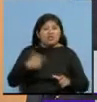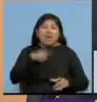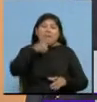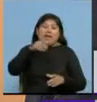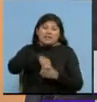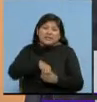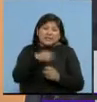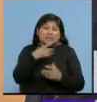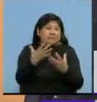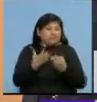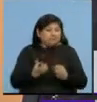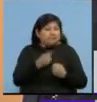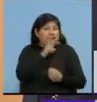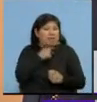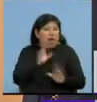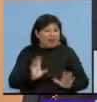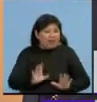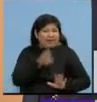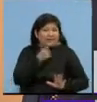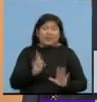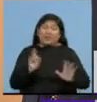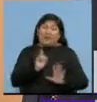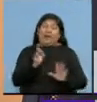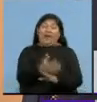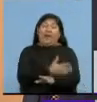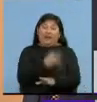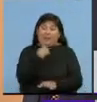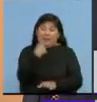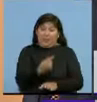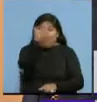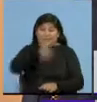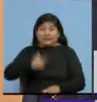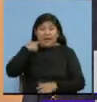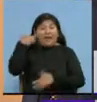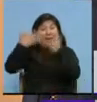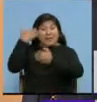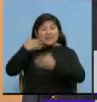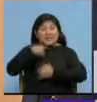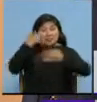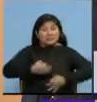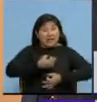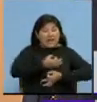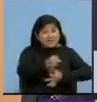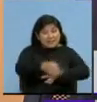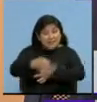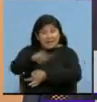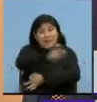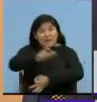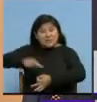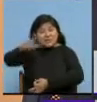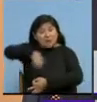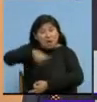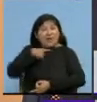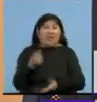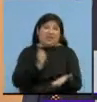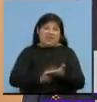tenemos que revisarnos a nosotros y nosotros informarle a la gente, que la gente con su derecho de autonomía, con su derecho de